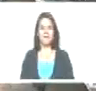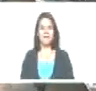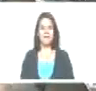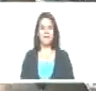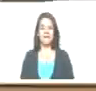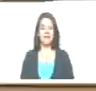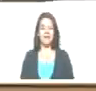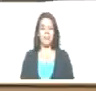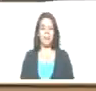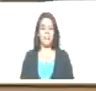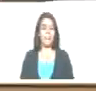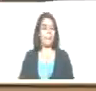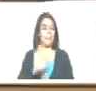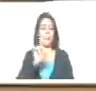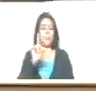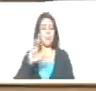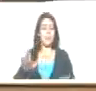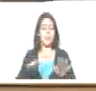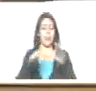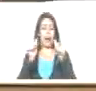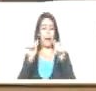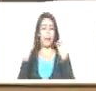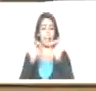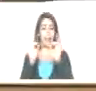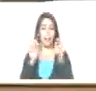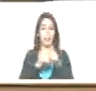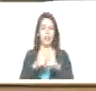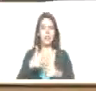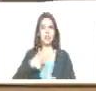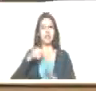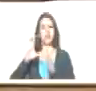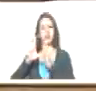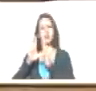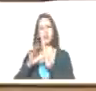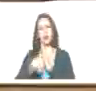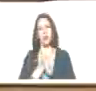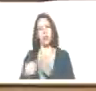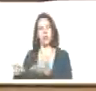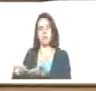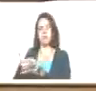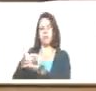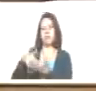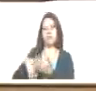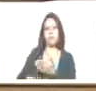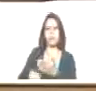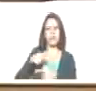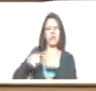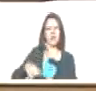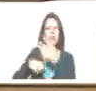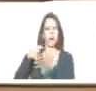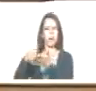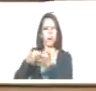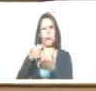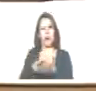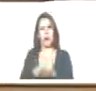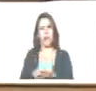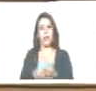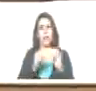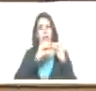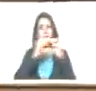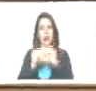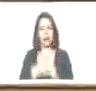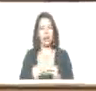Para que no se salve nadie. No, yo me robo esta plata, no, y después pago, no, tengo que barrer unas aceras y pago 6 meses.